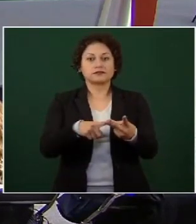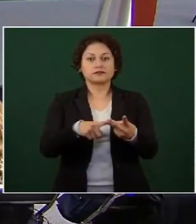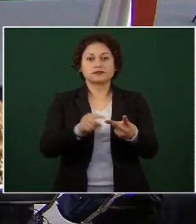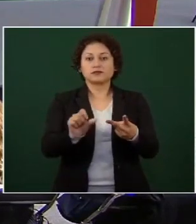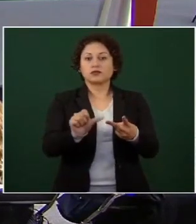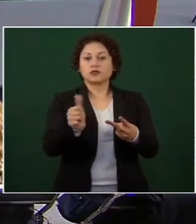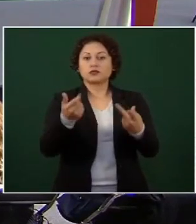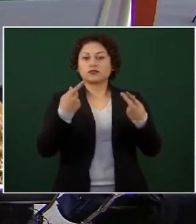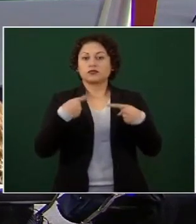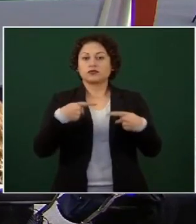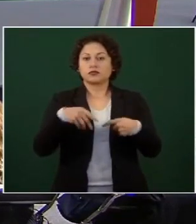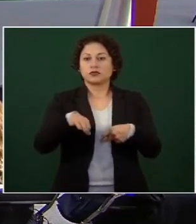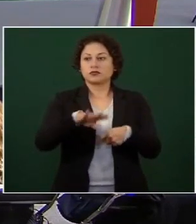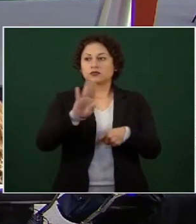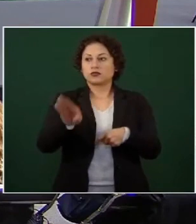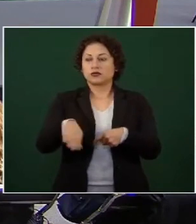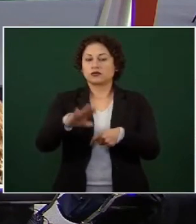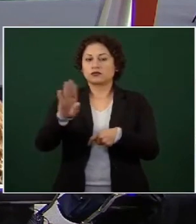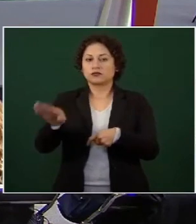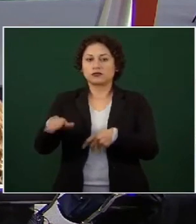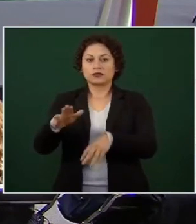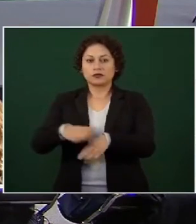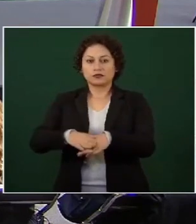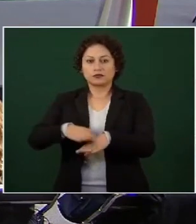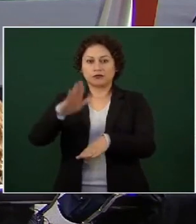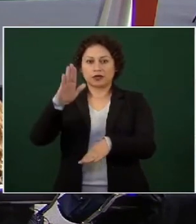muertos que heridos y detenidos.